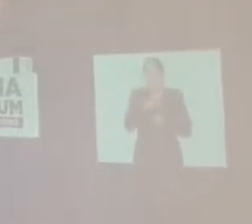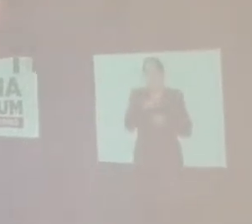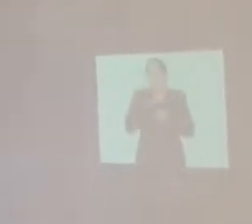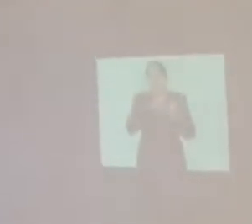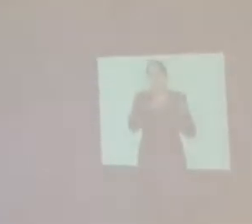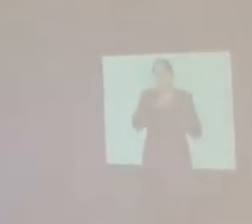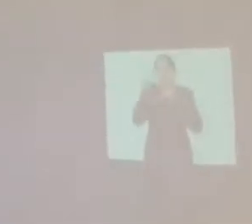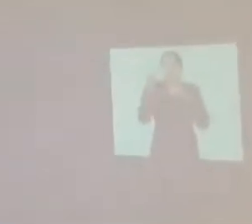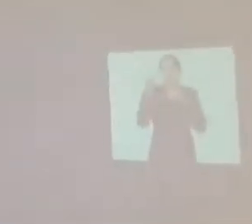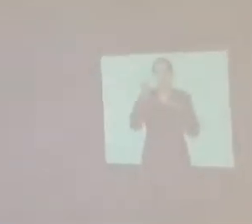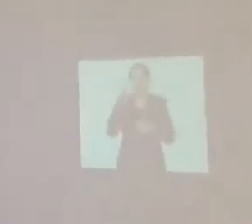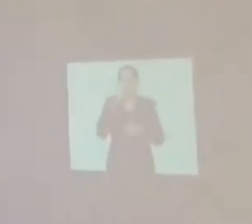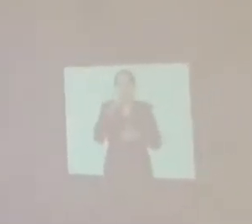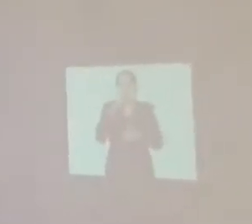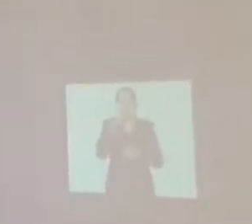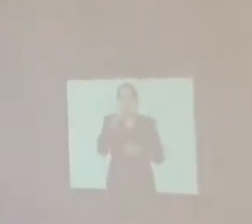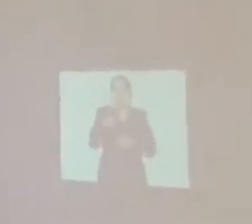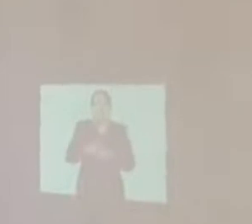pública.